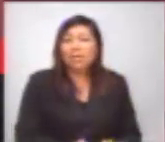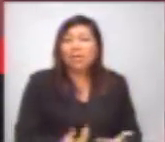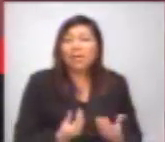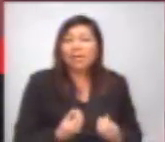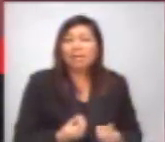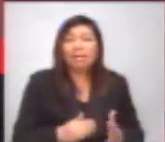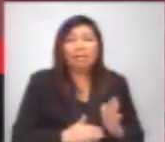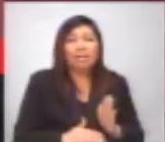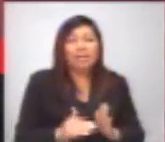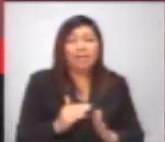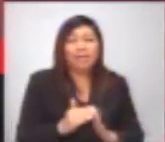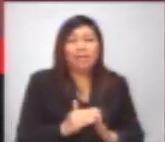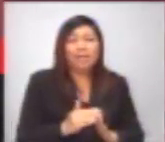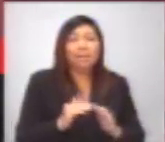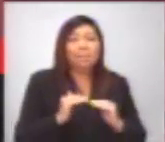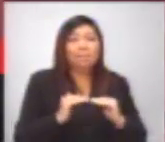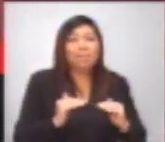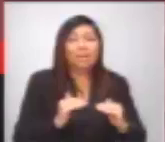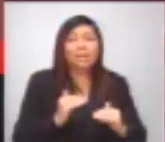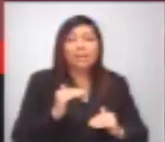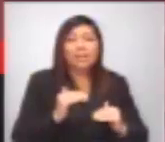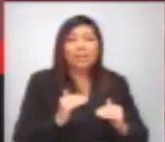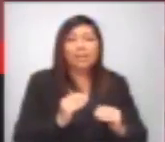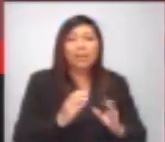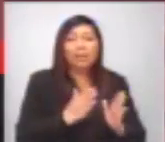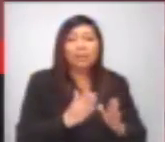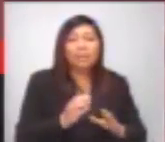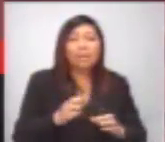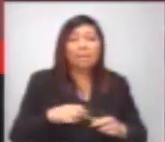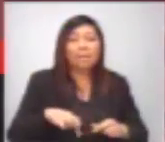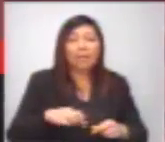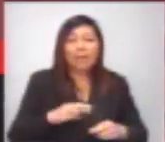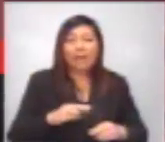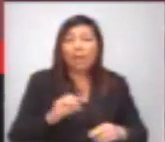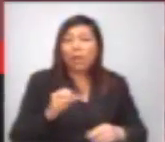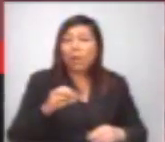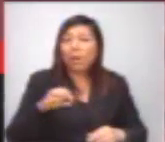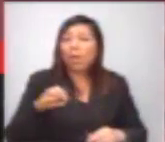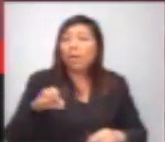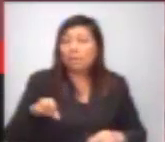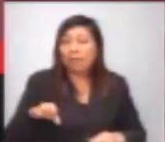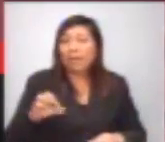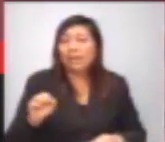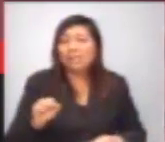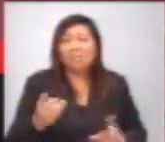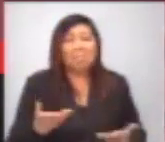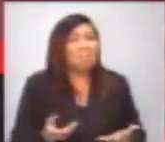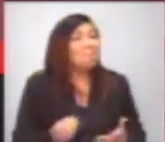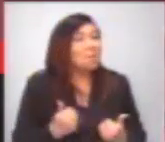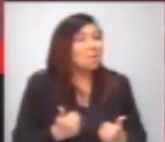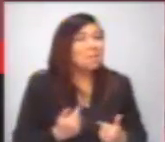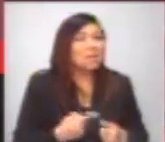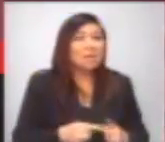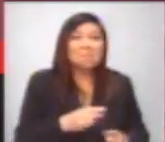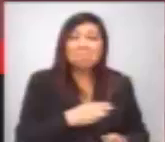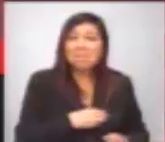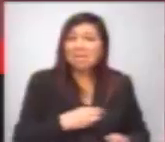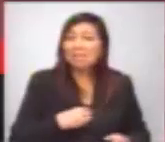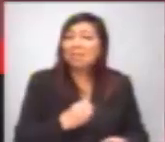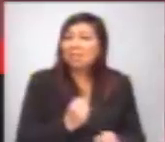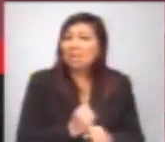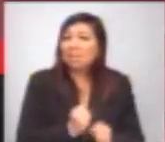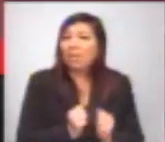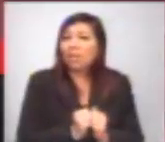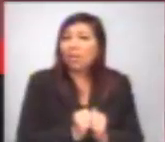están altos sobre los parámetros establecidos por la Organización Panamericana de Salud, que ella misma ha indicado, y me parece muy bien que la ministra esté